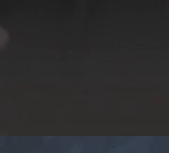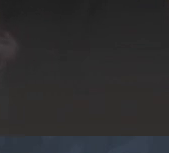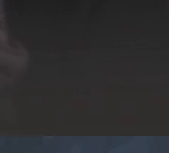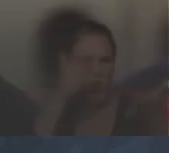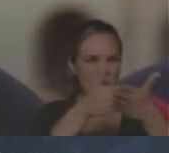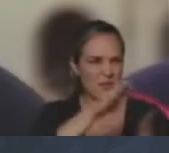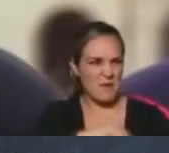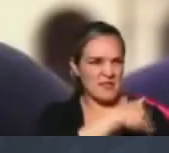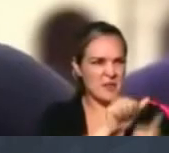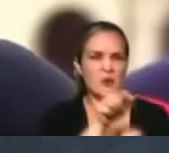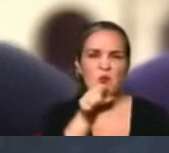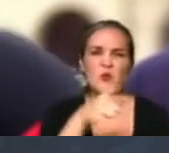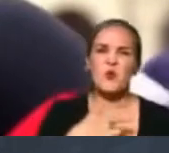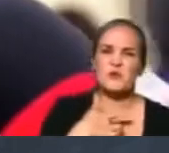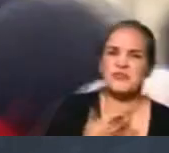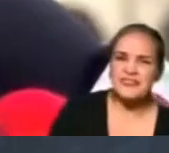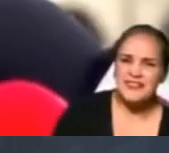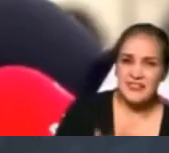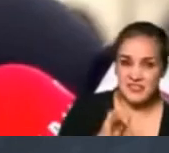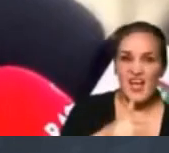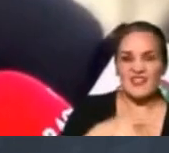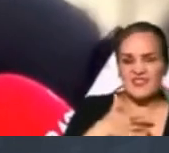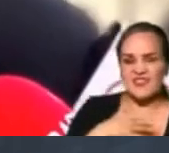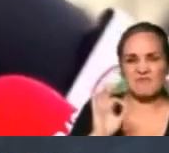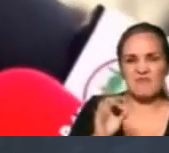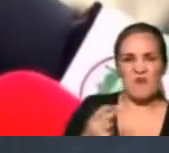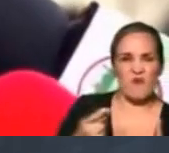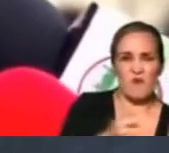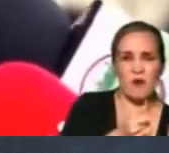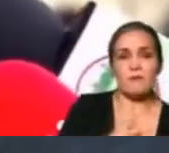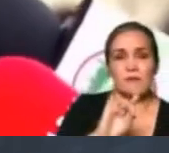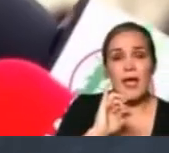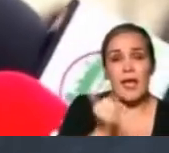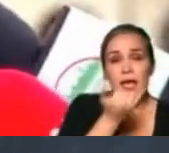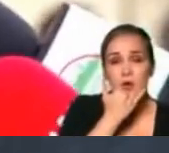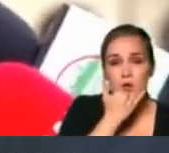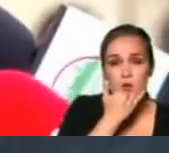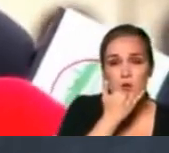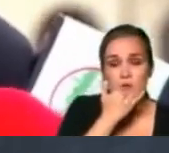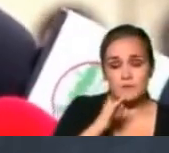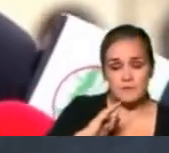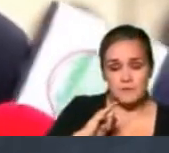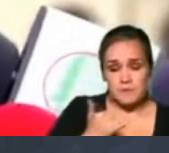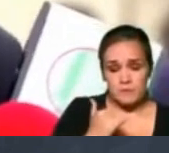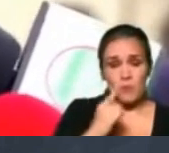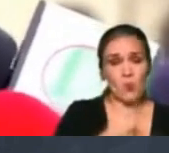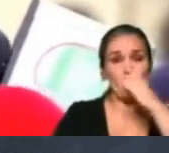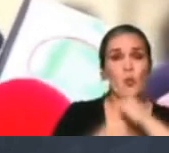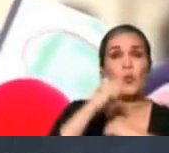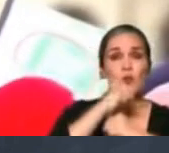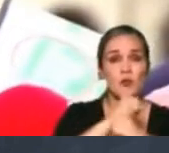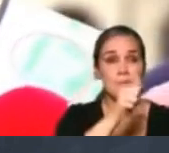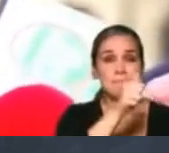organizador... ¿Que la tumbaron? Allá alguien cometió un error desde el año pasado y ya